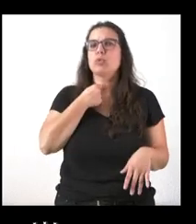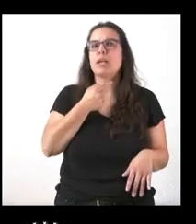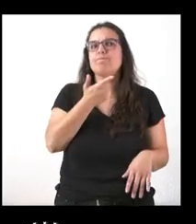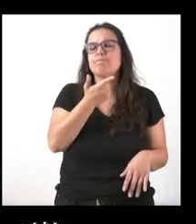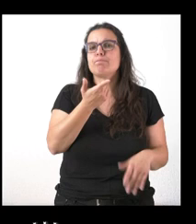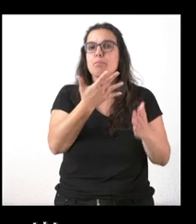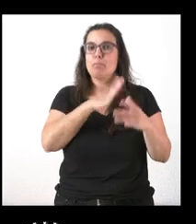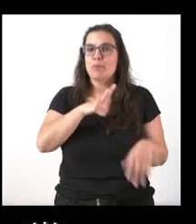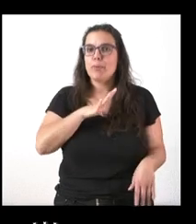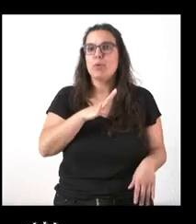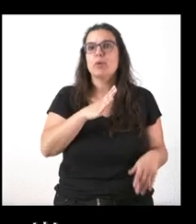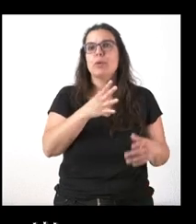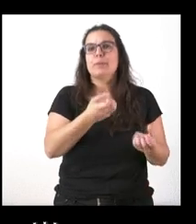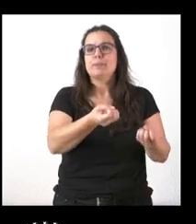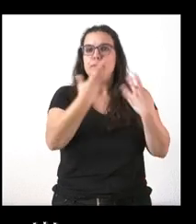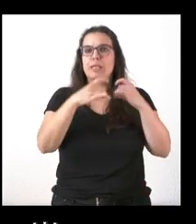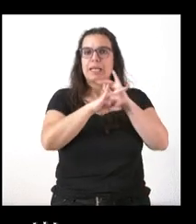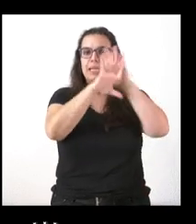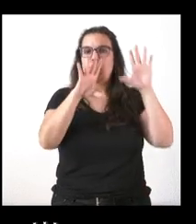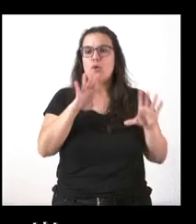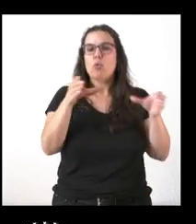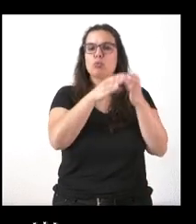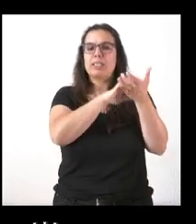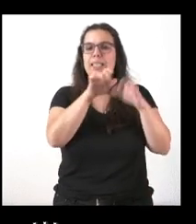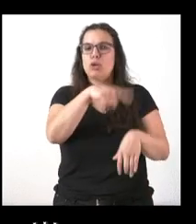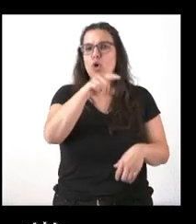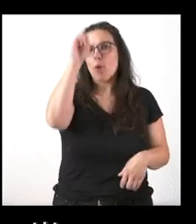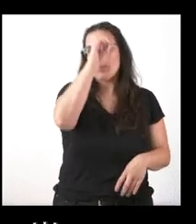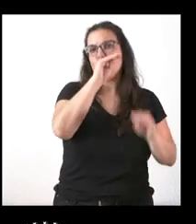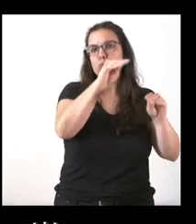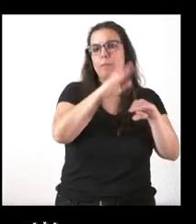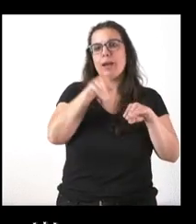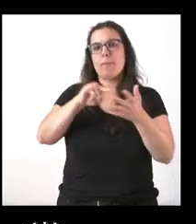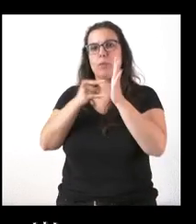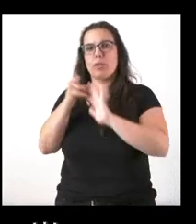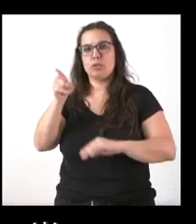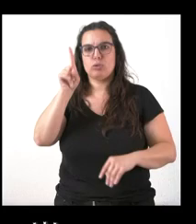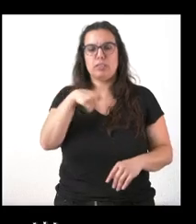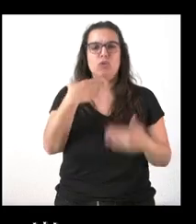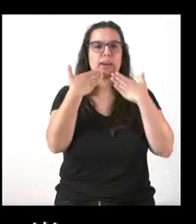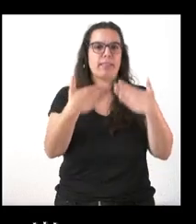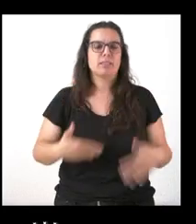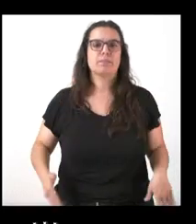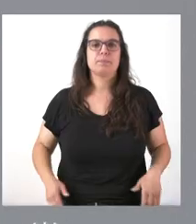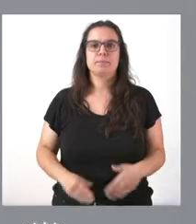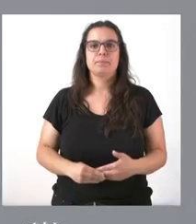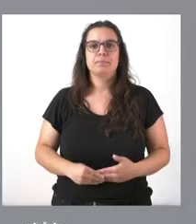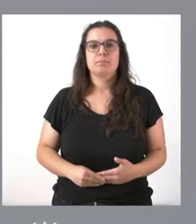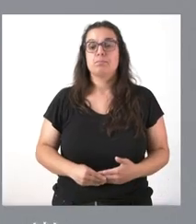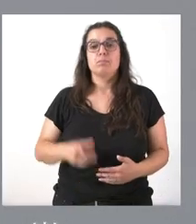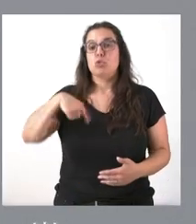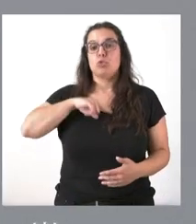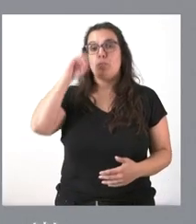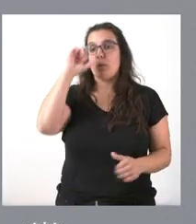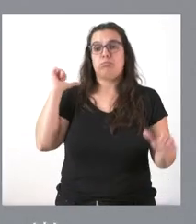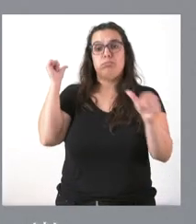por favor nos aclarase la postura de la junta respecto a este proyecto Muchas gracias Pues la que hemos tenido siempre